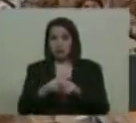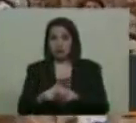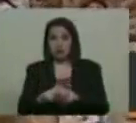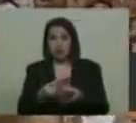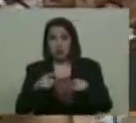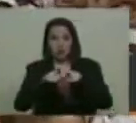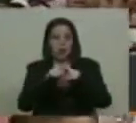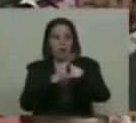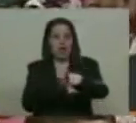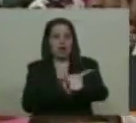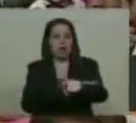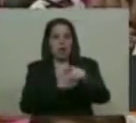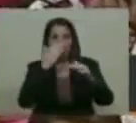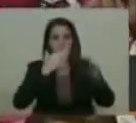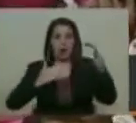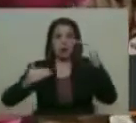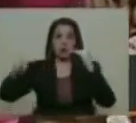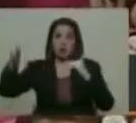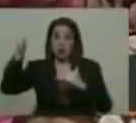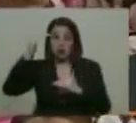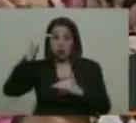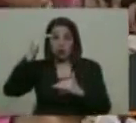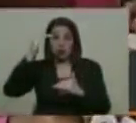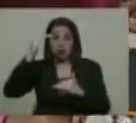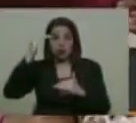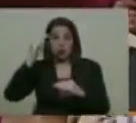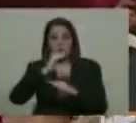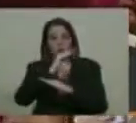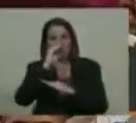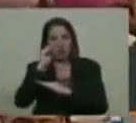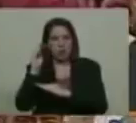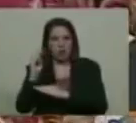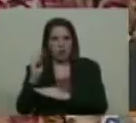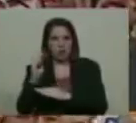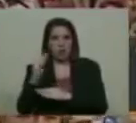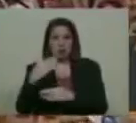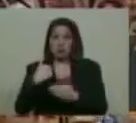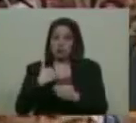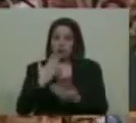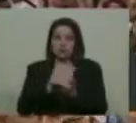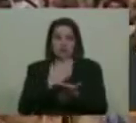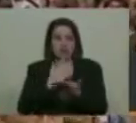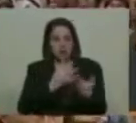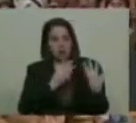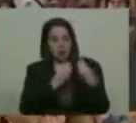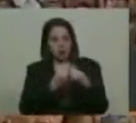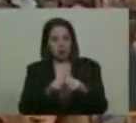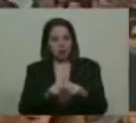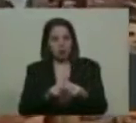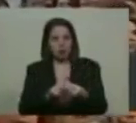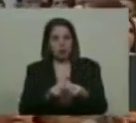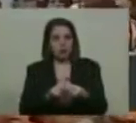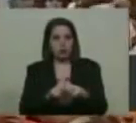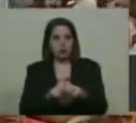mayor, como hermano, como protector. Pueden contar conmigo, mujeres.